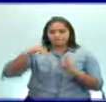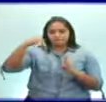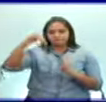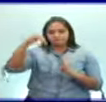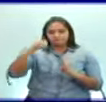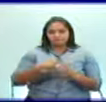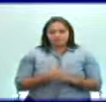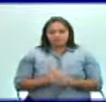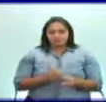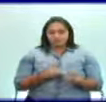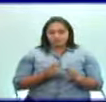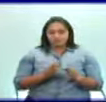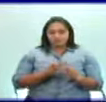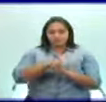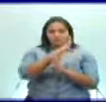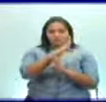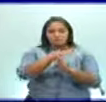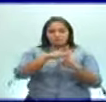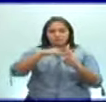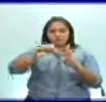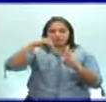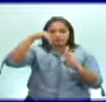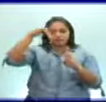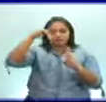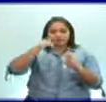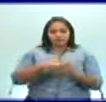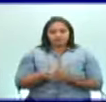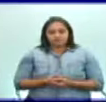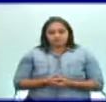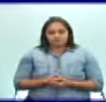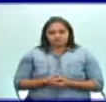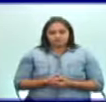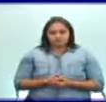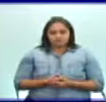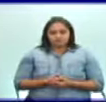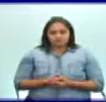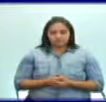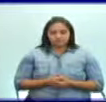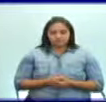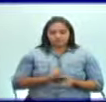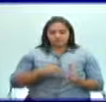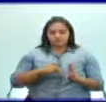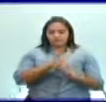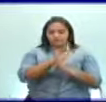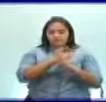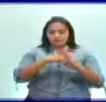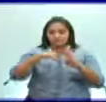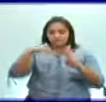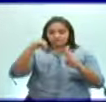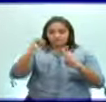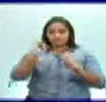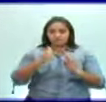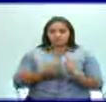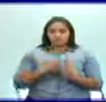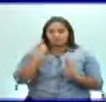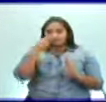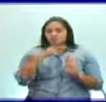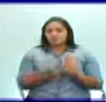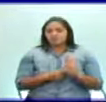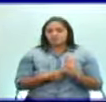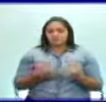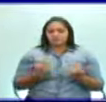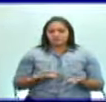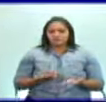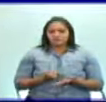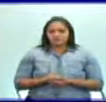mírenlo ahí, de izquierda a derecha, miren cómo el comportamiento de esta curva en forma ascendente, ¿ya? Como propiedades